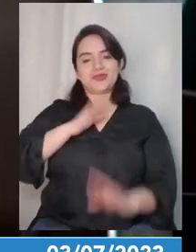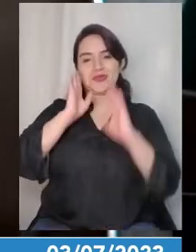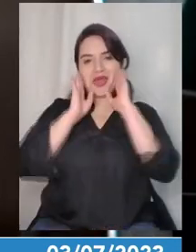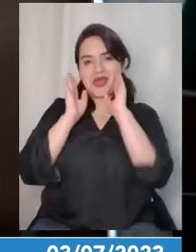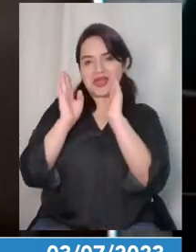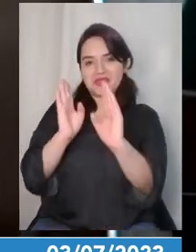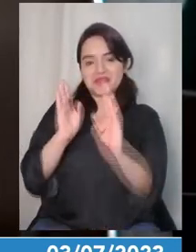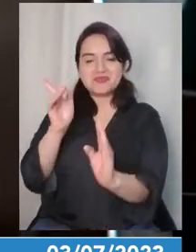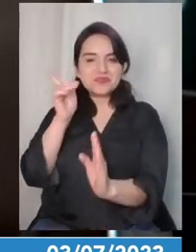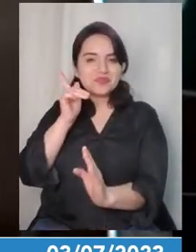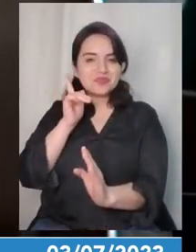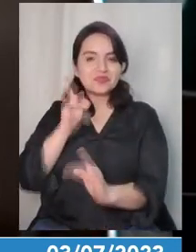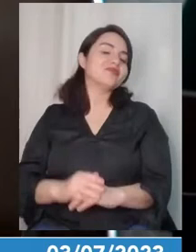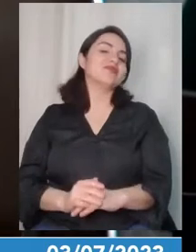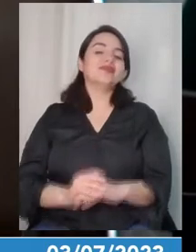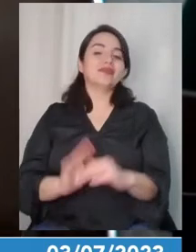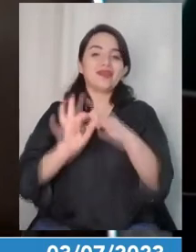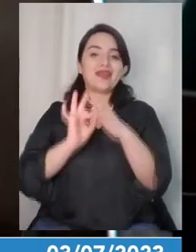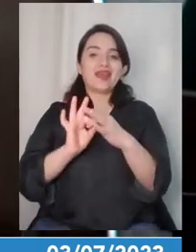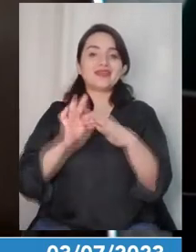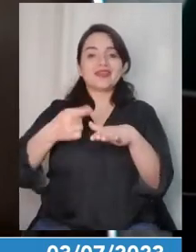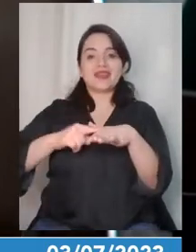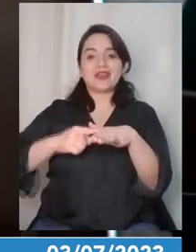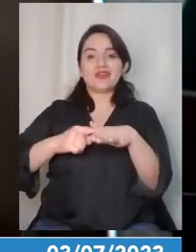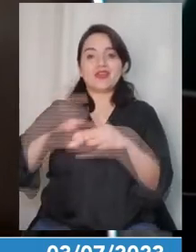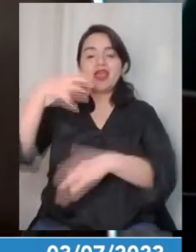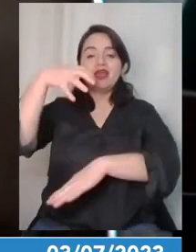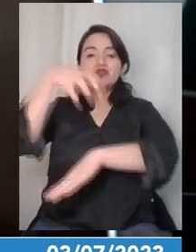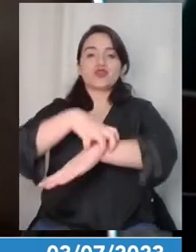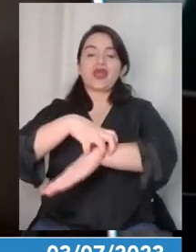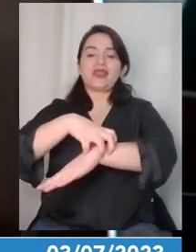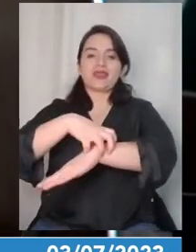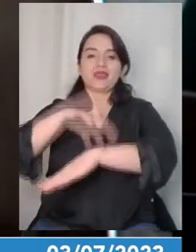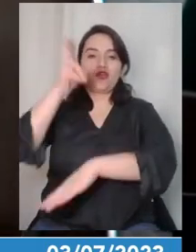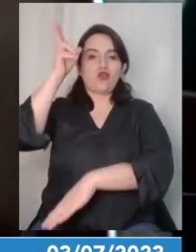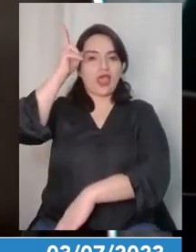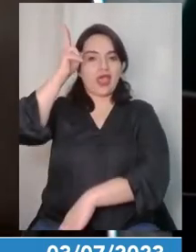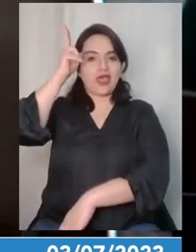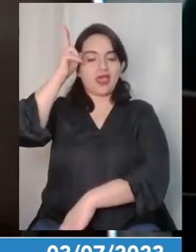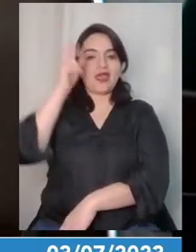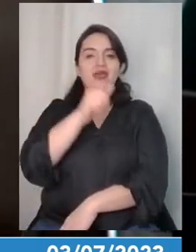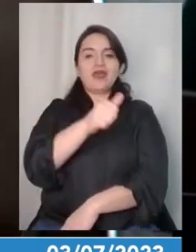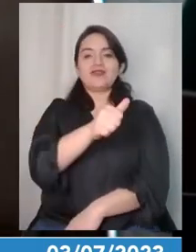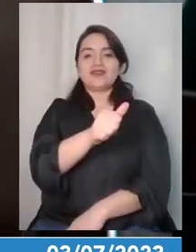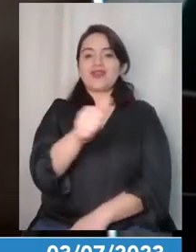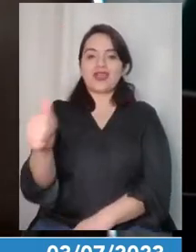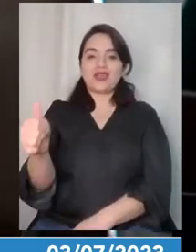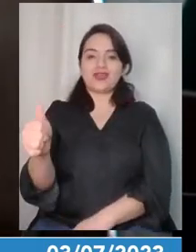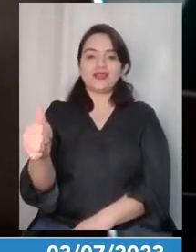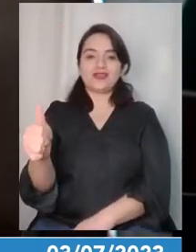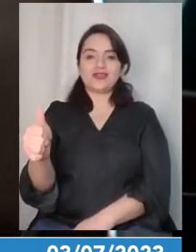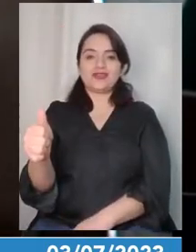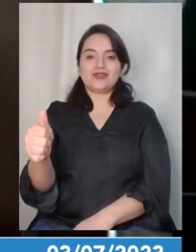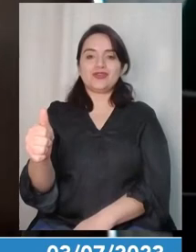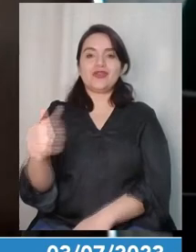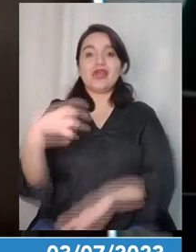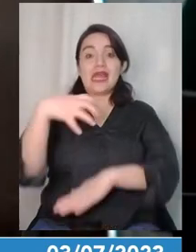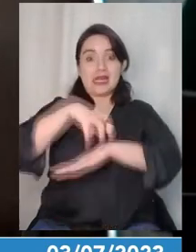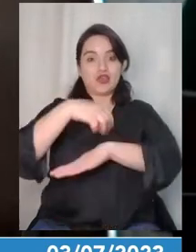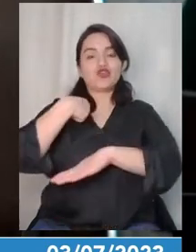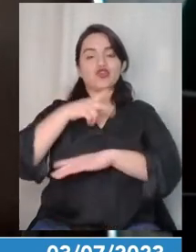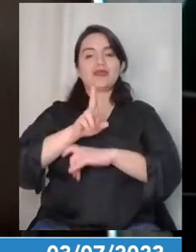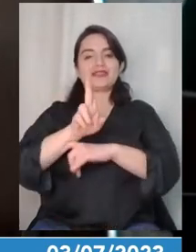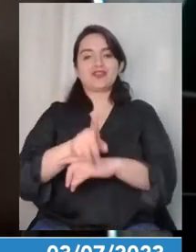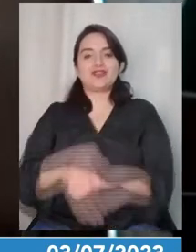Coyhaique, ciudad a la que todos saben y región a la que represento. Creo que es